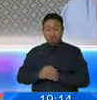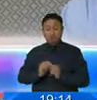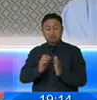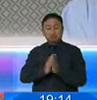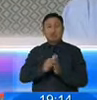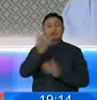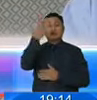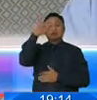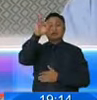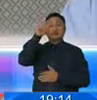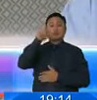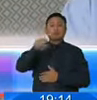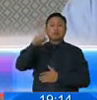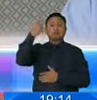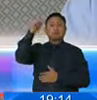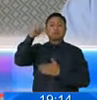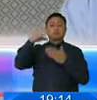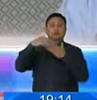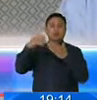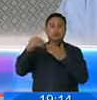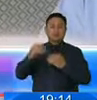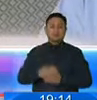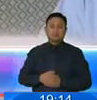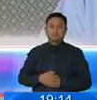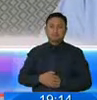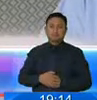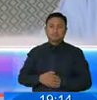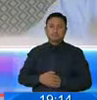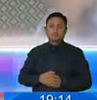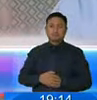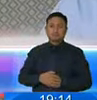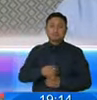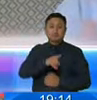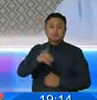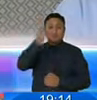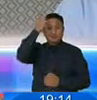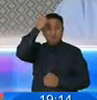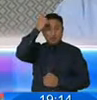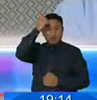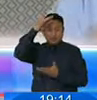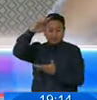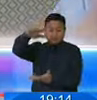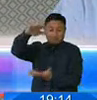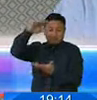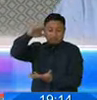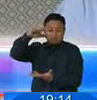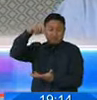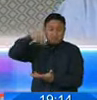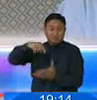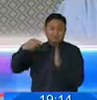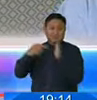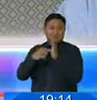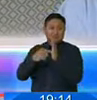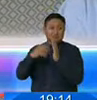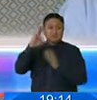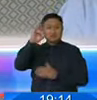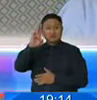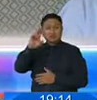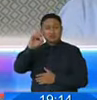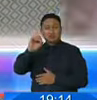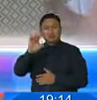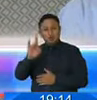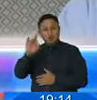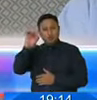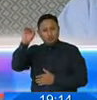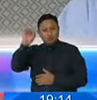empresa tailandesa PTT. Toda esta deuda, que tiene un altísimo interés del 7 y el